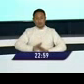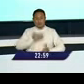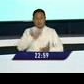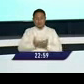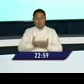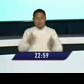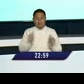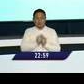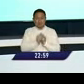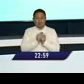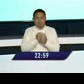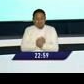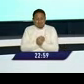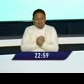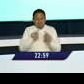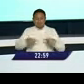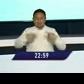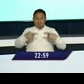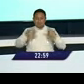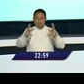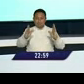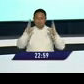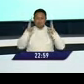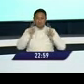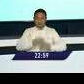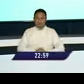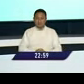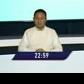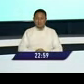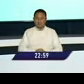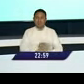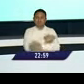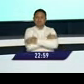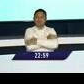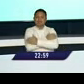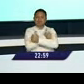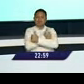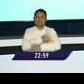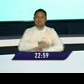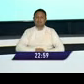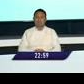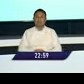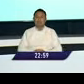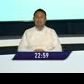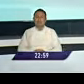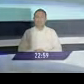Gracias por su compañía, cariño, pero sobre todo esa fiel sintonía. Un abrazo grande.